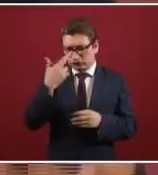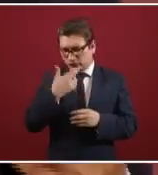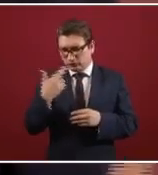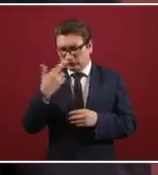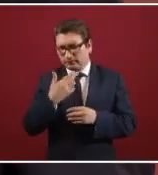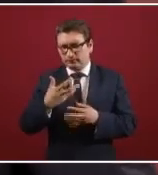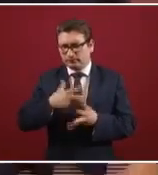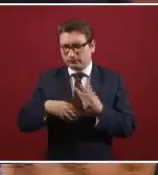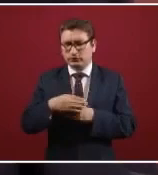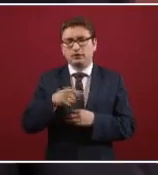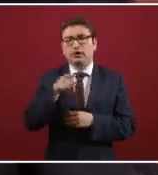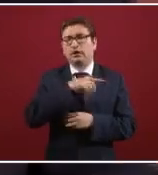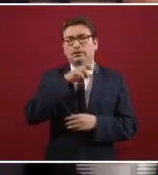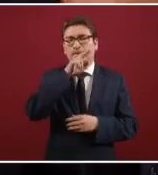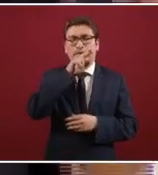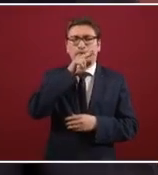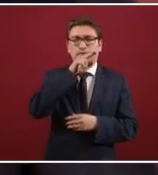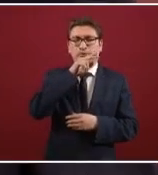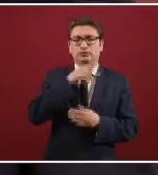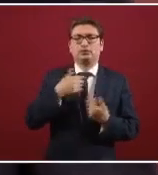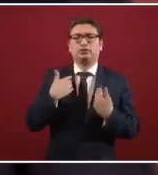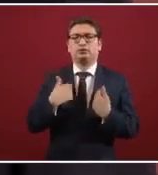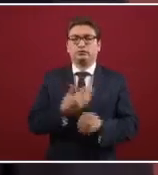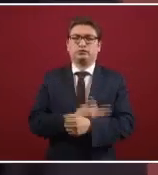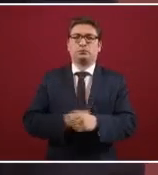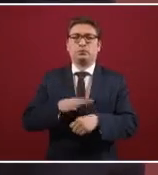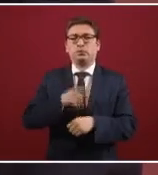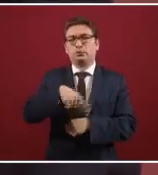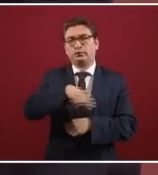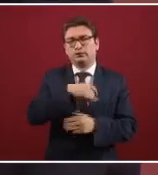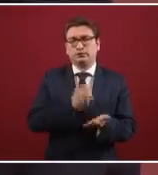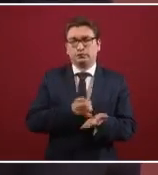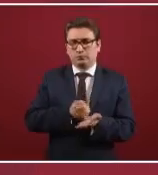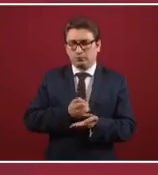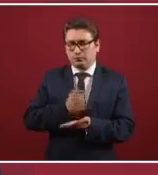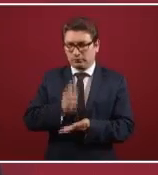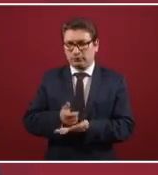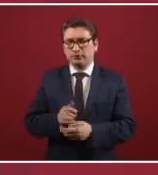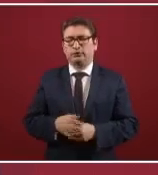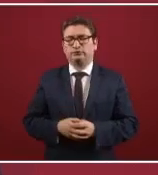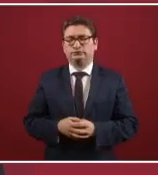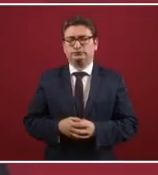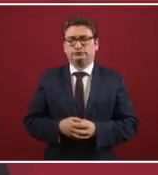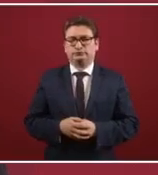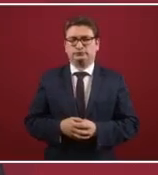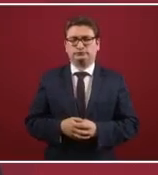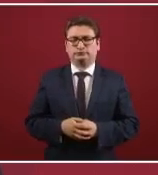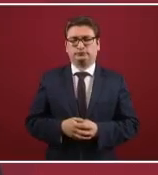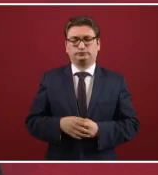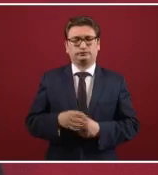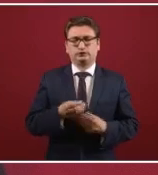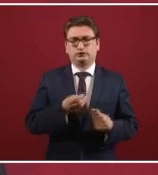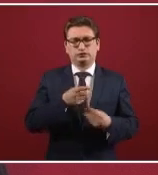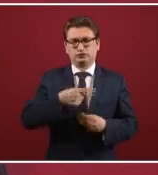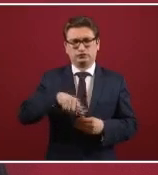preocupaba porque iban a tener que pagar impuestos los que no pagaban